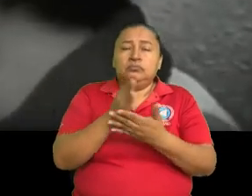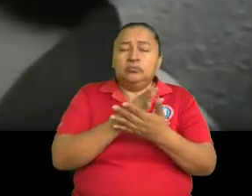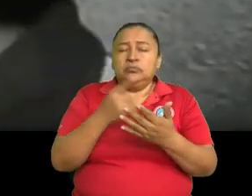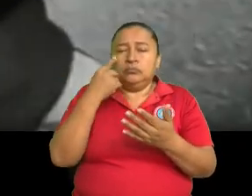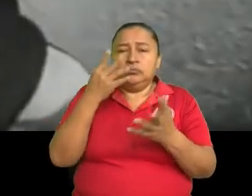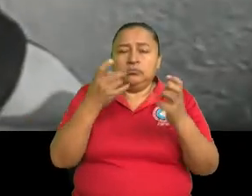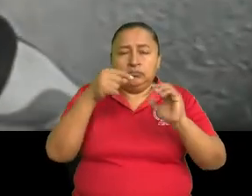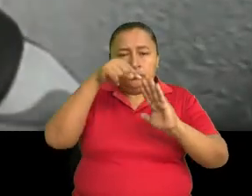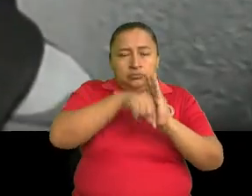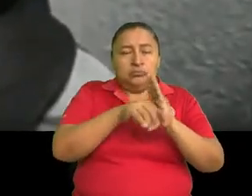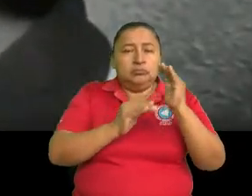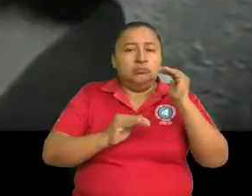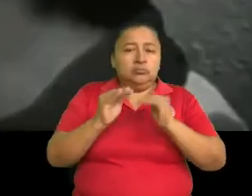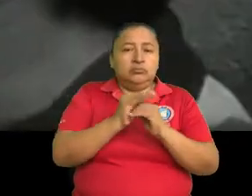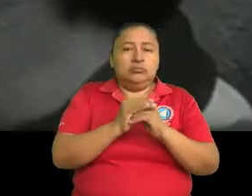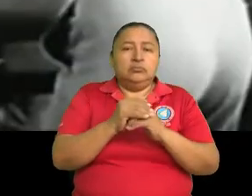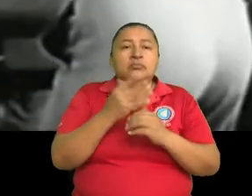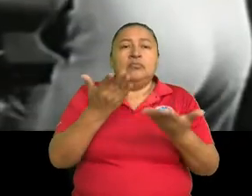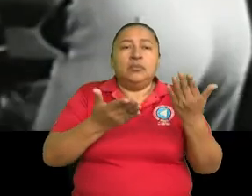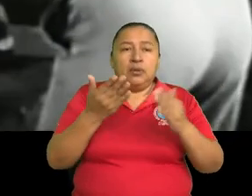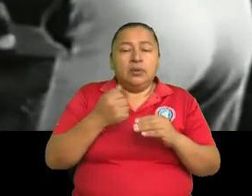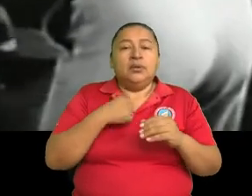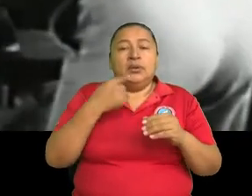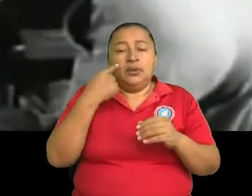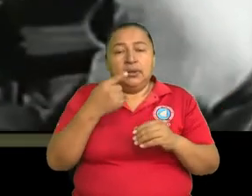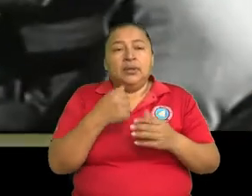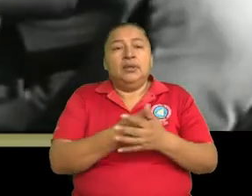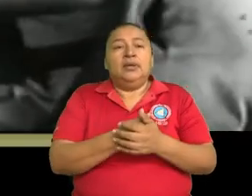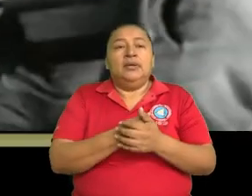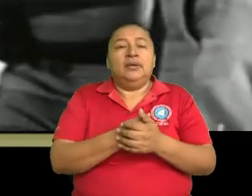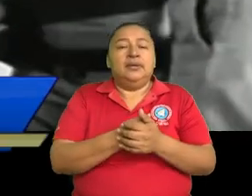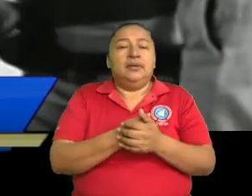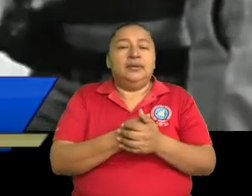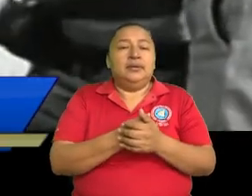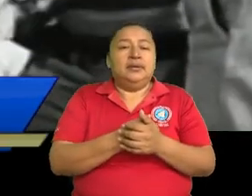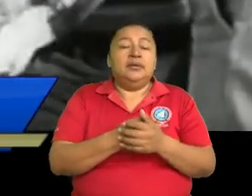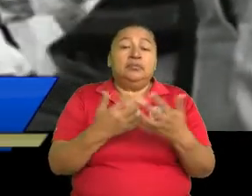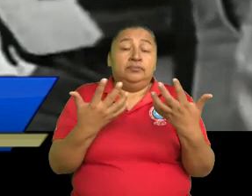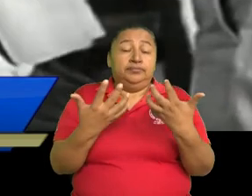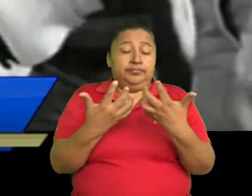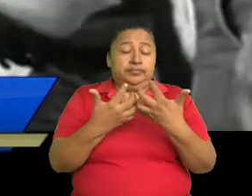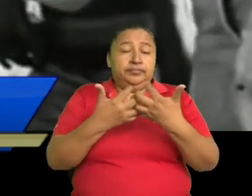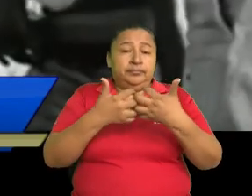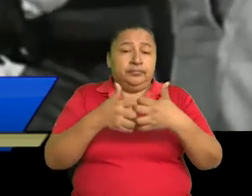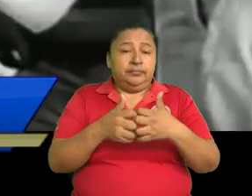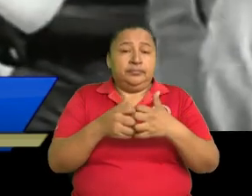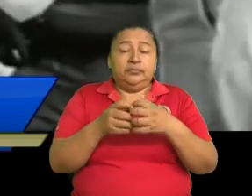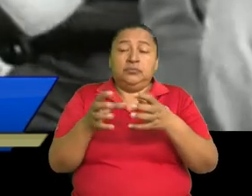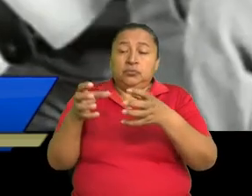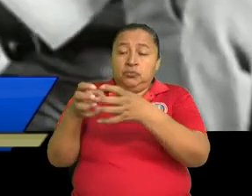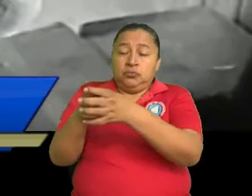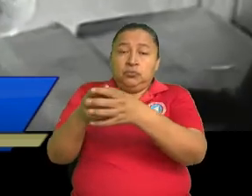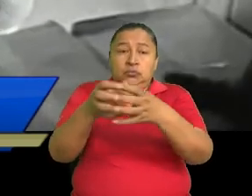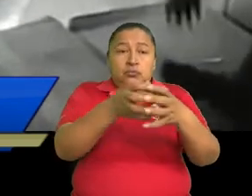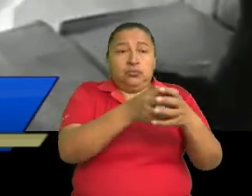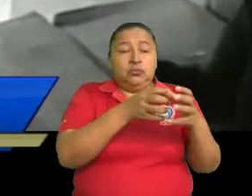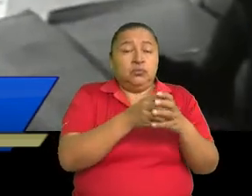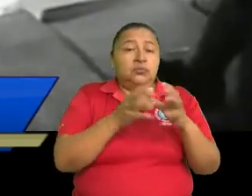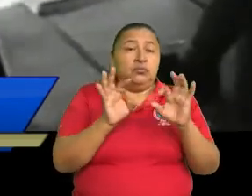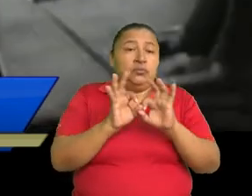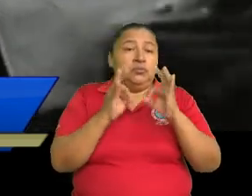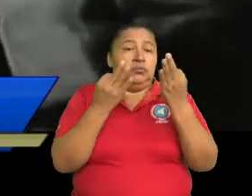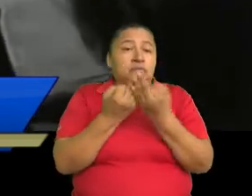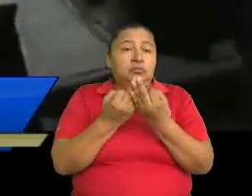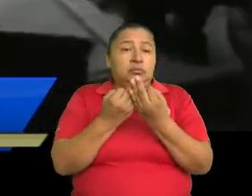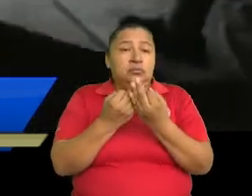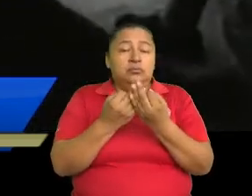quisiera consultarle a riesgo de la obviedad. La articulación con las comunidades, con las familias,